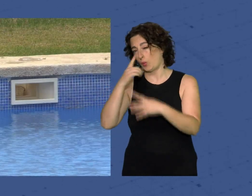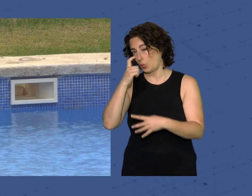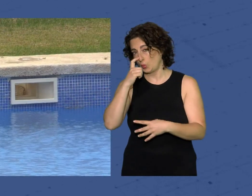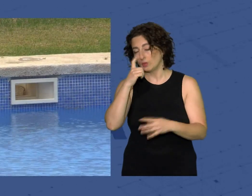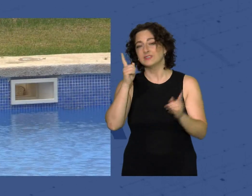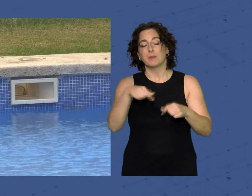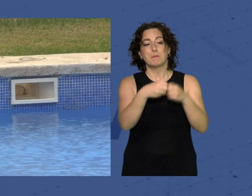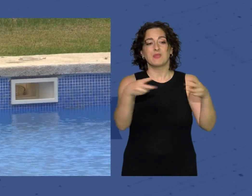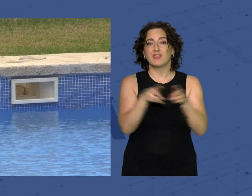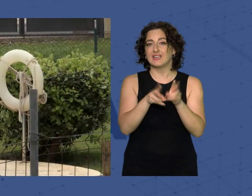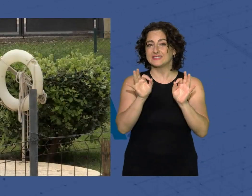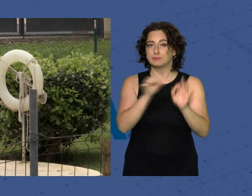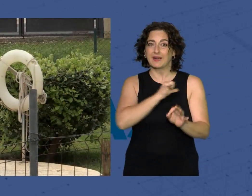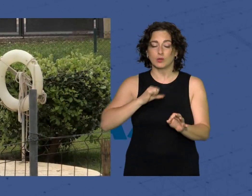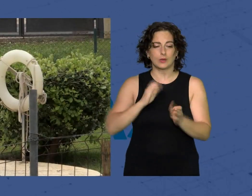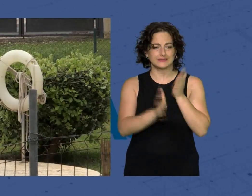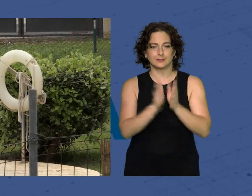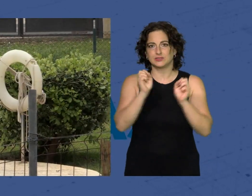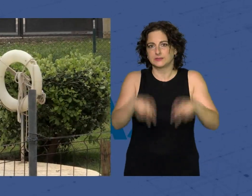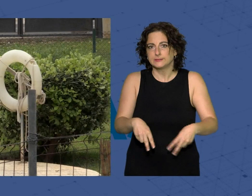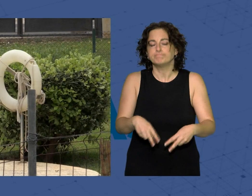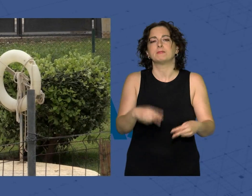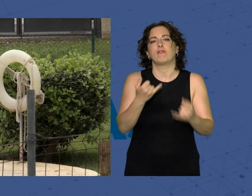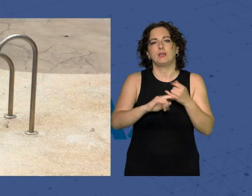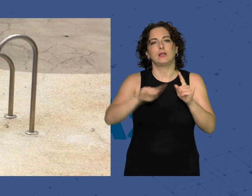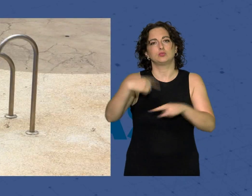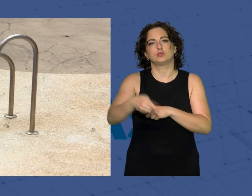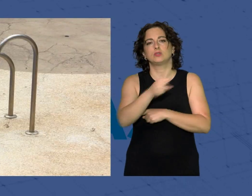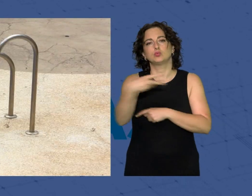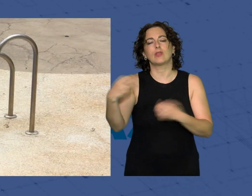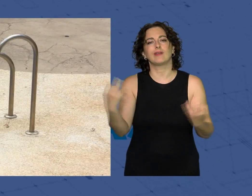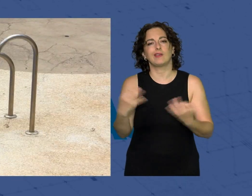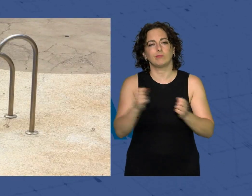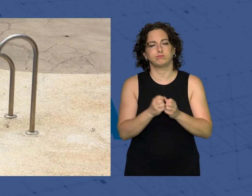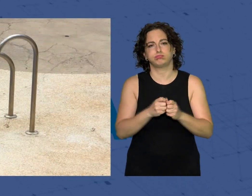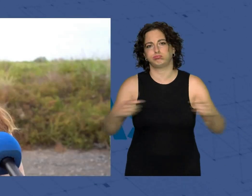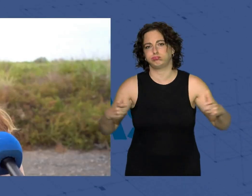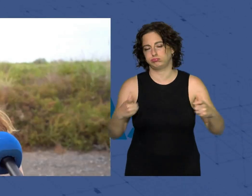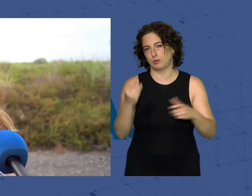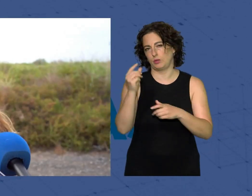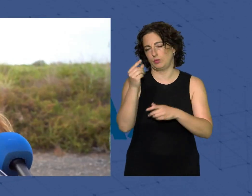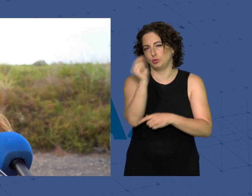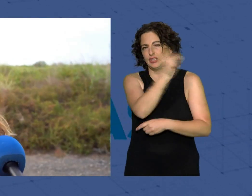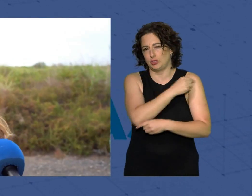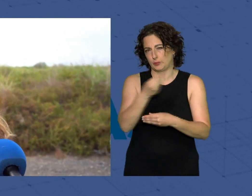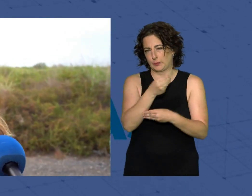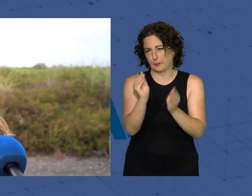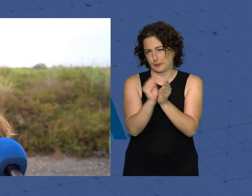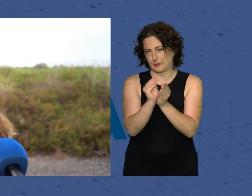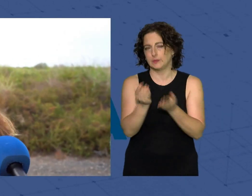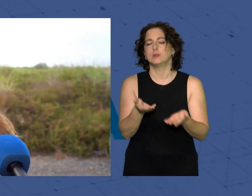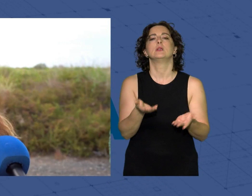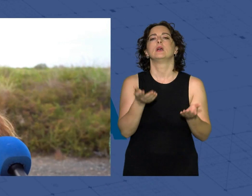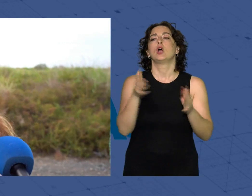un buen número de piscinas particulares sin tratar, han provocado la proliferación de larvas. Las lluvias han llegado un poquito